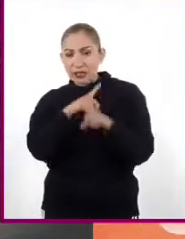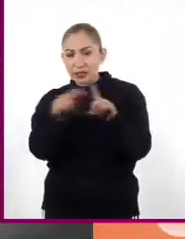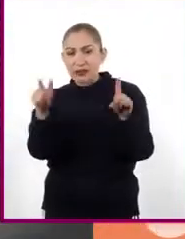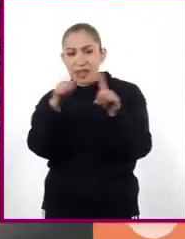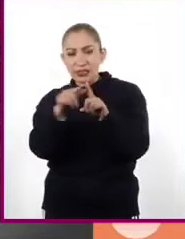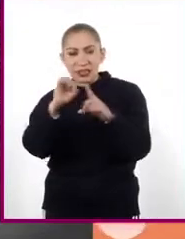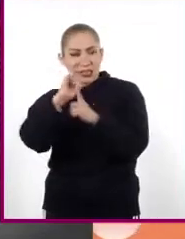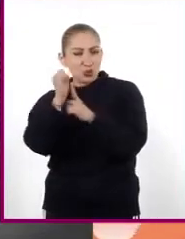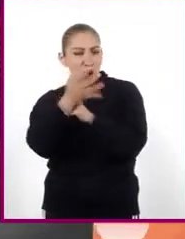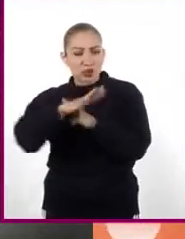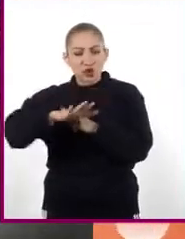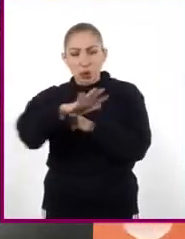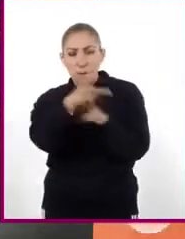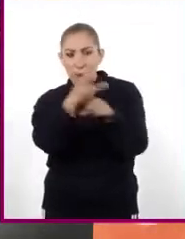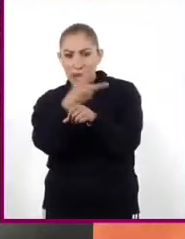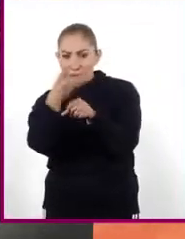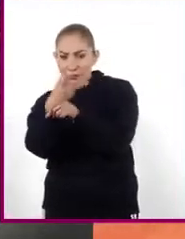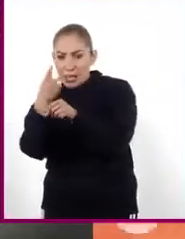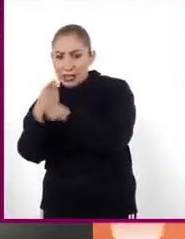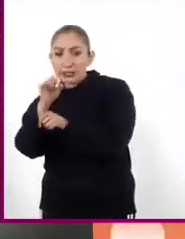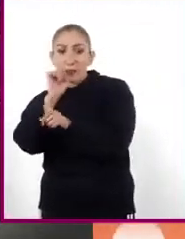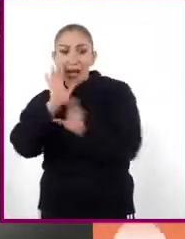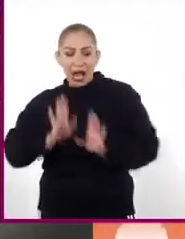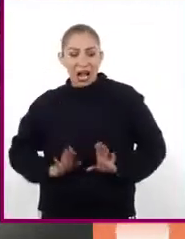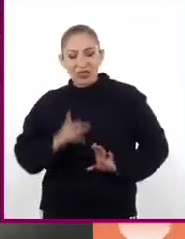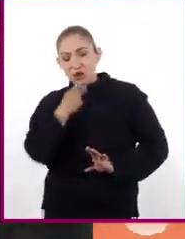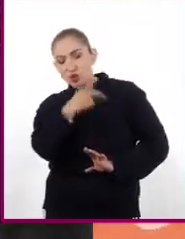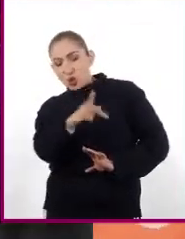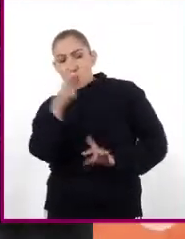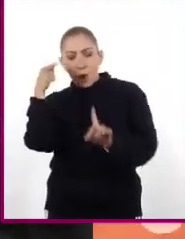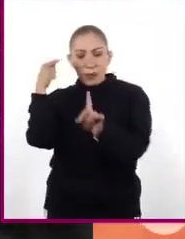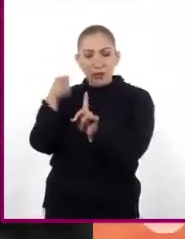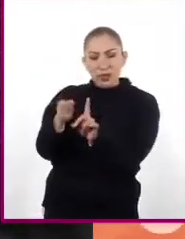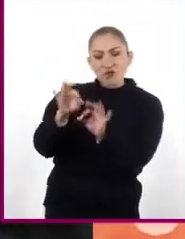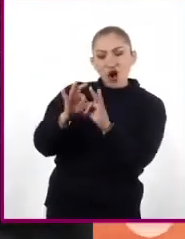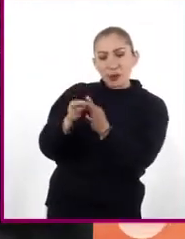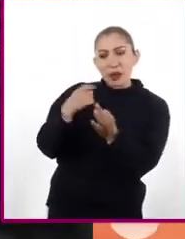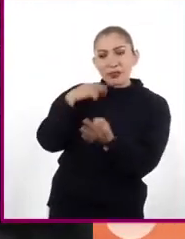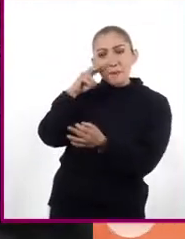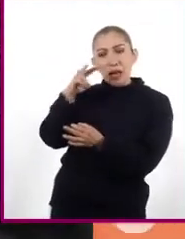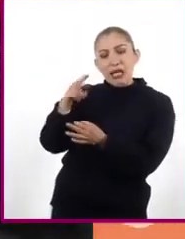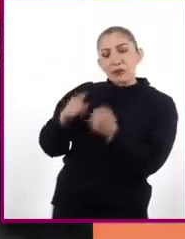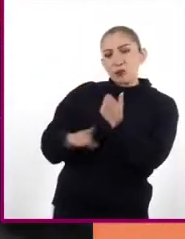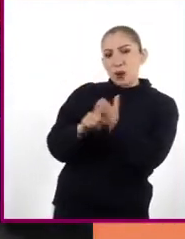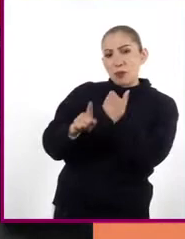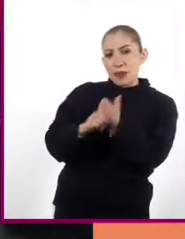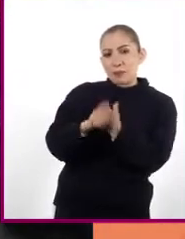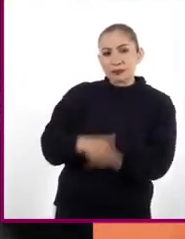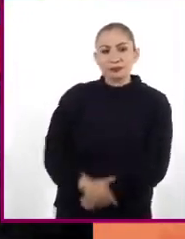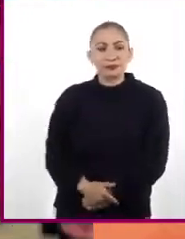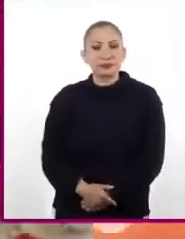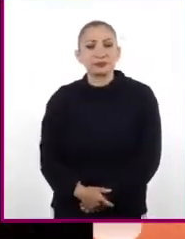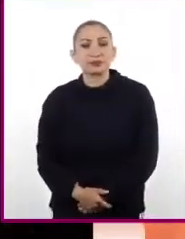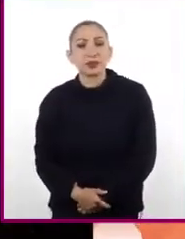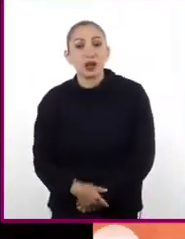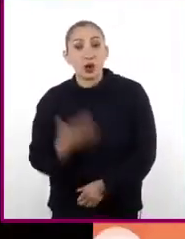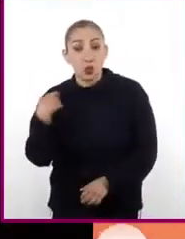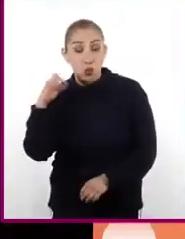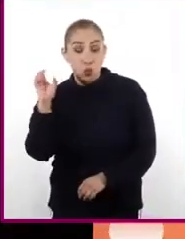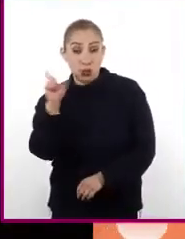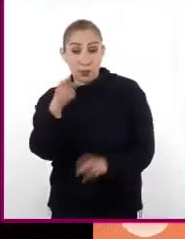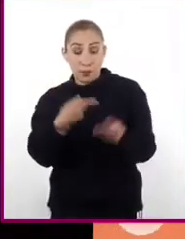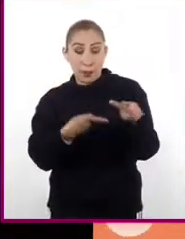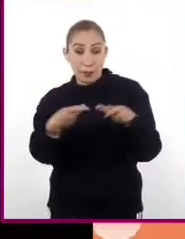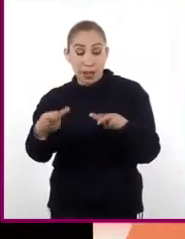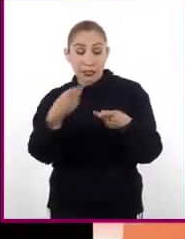diferentes circunstancias y tienen diversos tipos de carácter, propósitos y maneras de enfrentar obstáculos y retos. Durante el desarrollo de